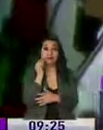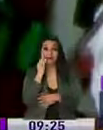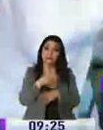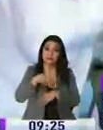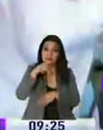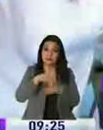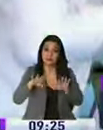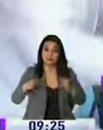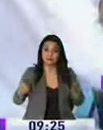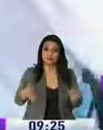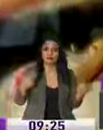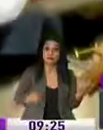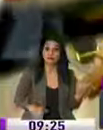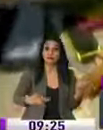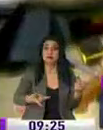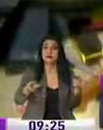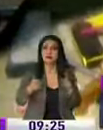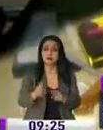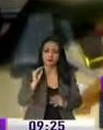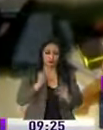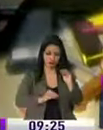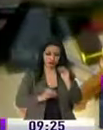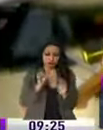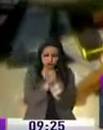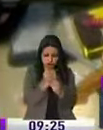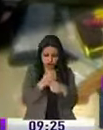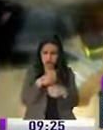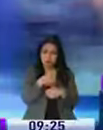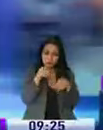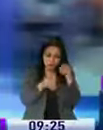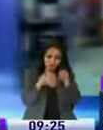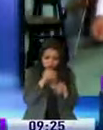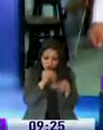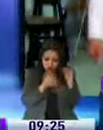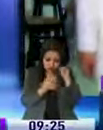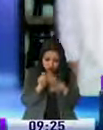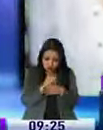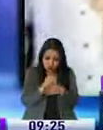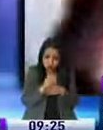de escenario, sino también constructor de instrumentos musicales.